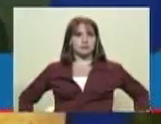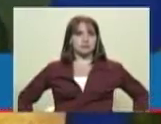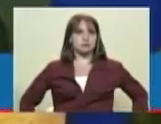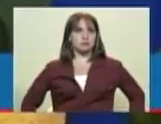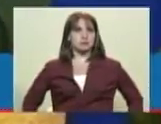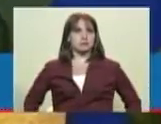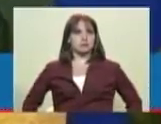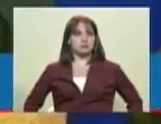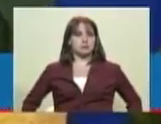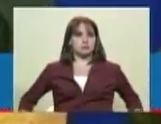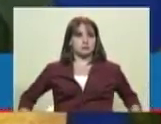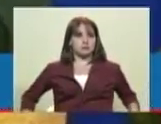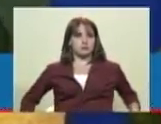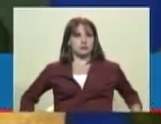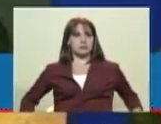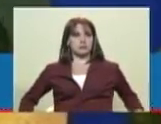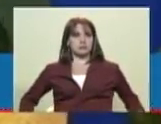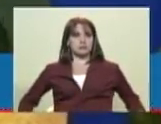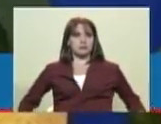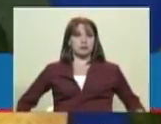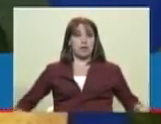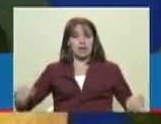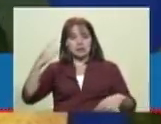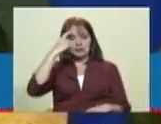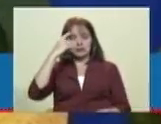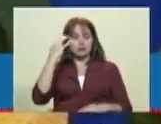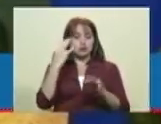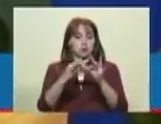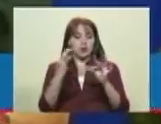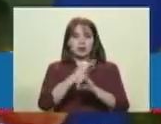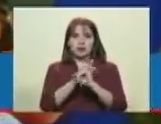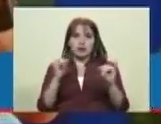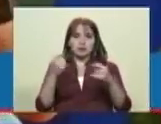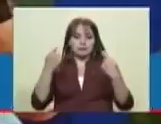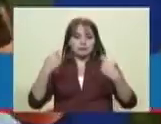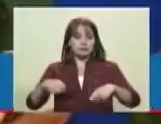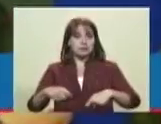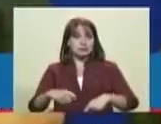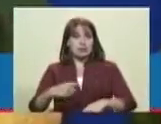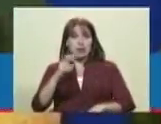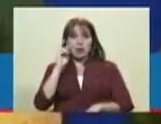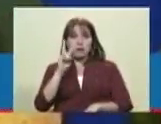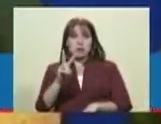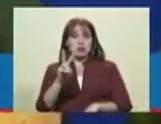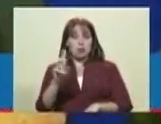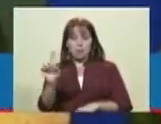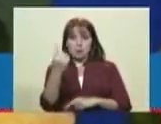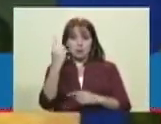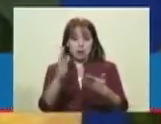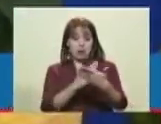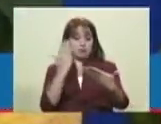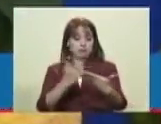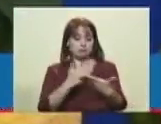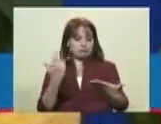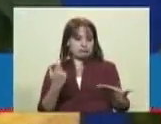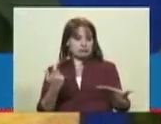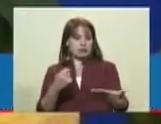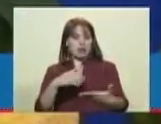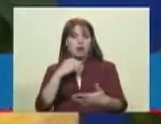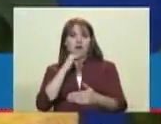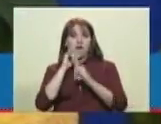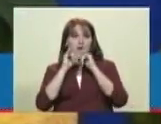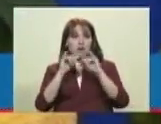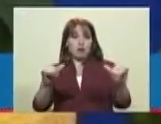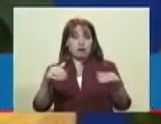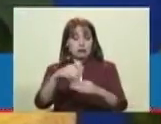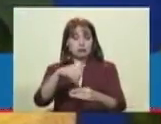A pesar de que ya la suerte está echada y que visto el primer boletín del Consejo Nacional Electoral, le